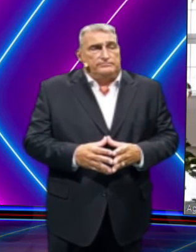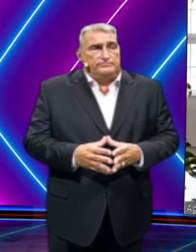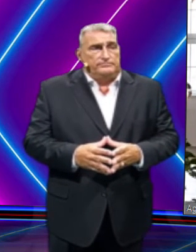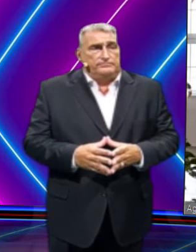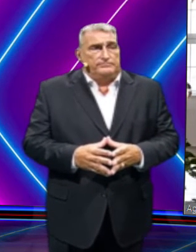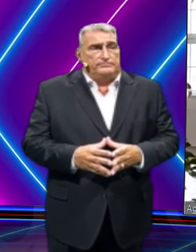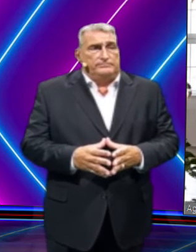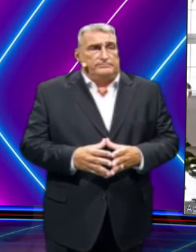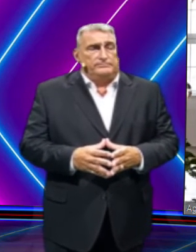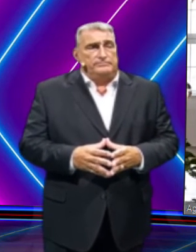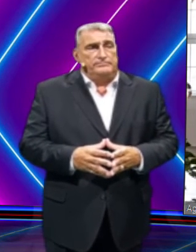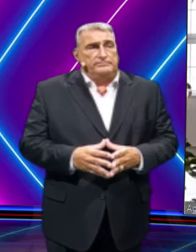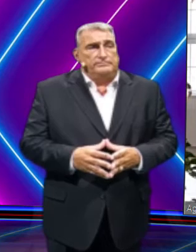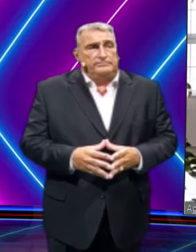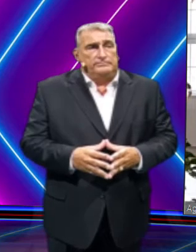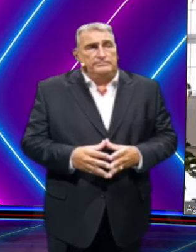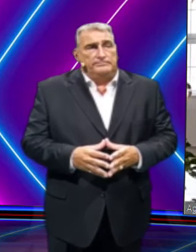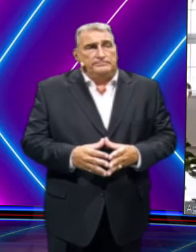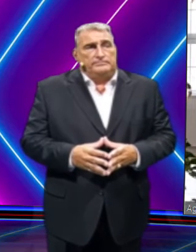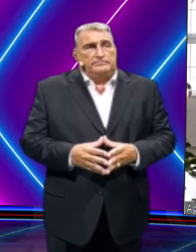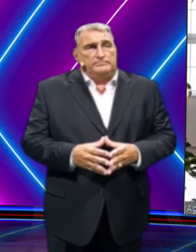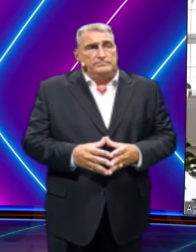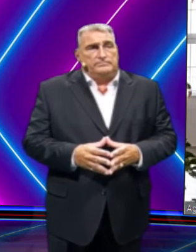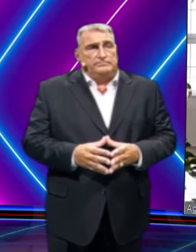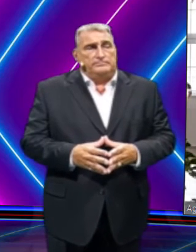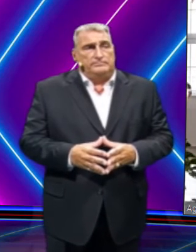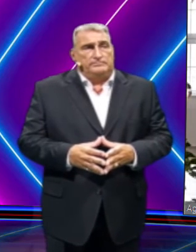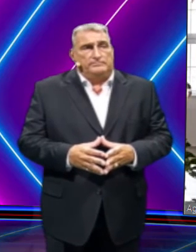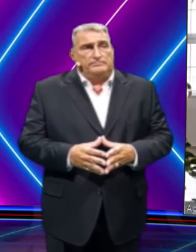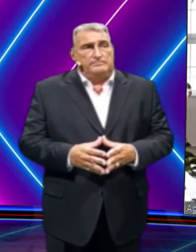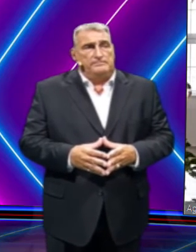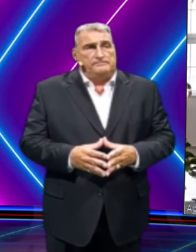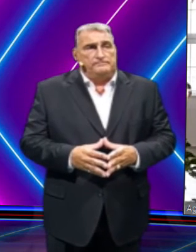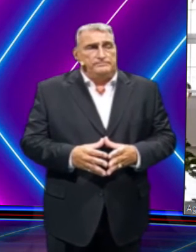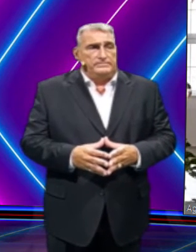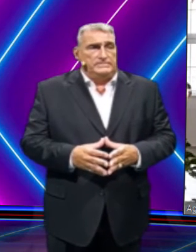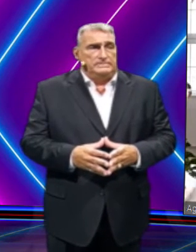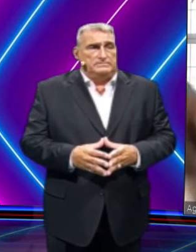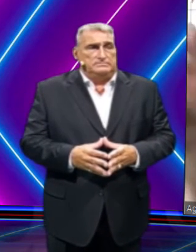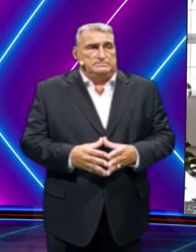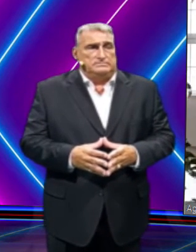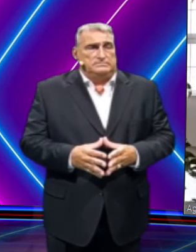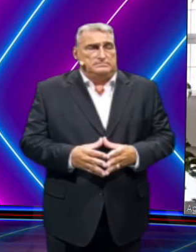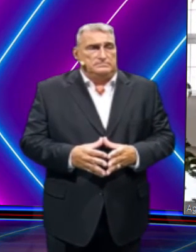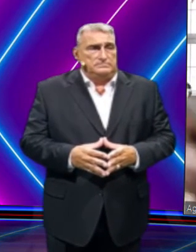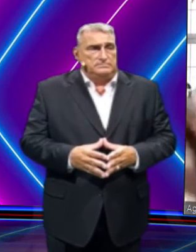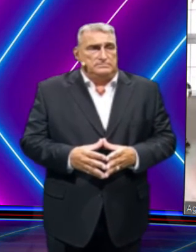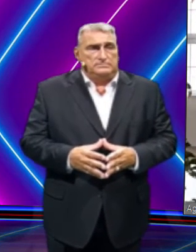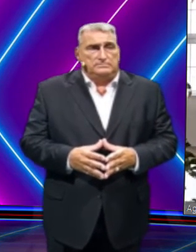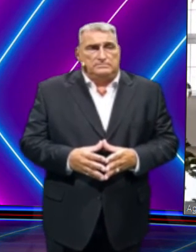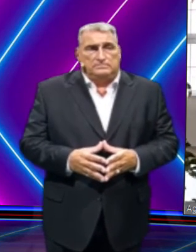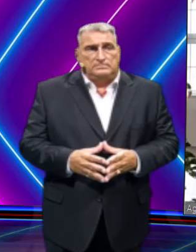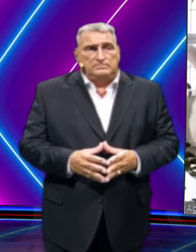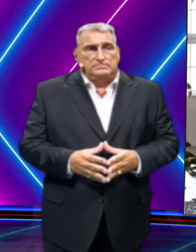menos, no le voy a decir en Ciudad de Santa Fe, pero seguramente en cualquier localidad, en Gessler, en Paiva,